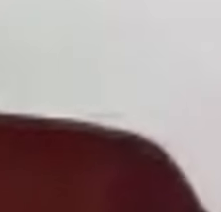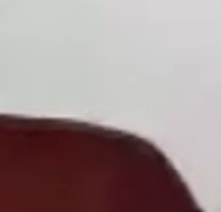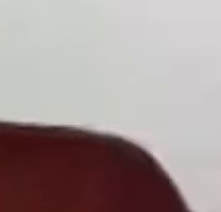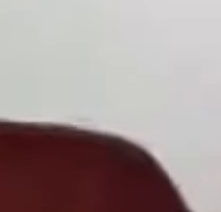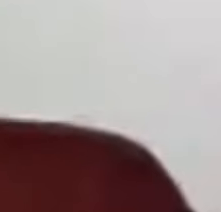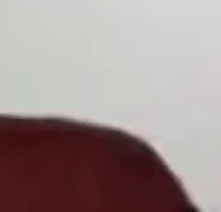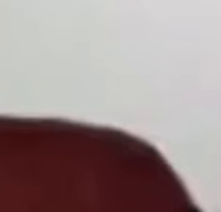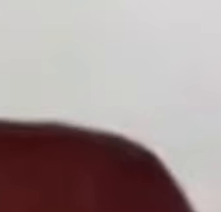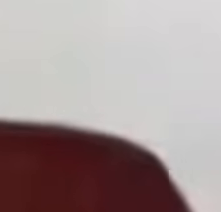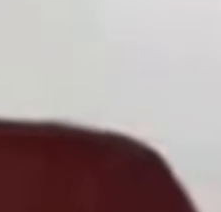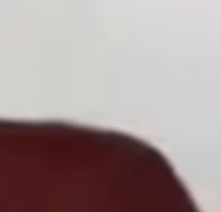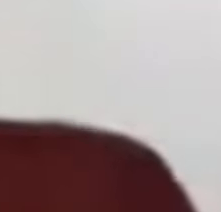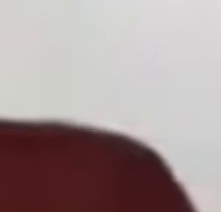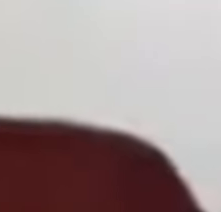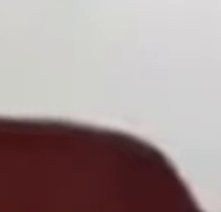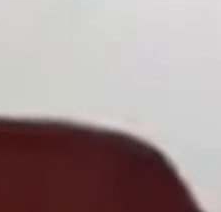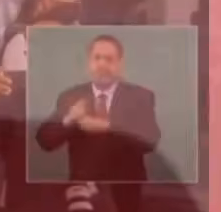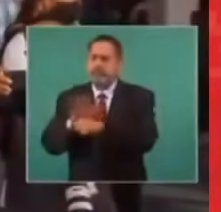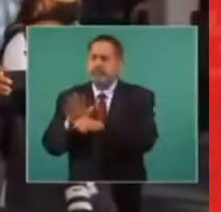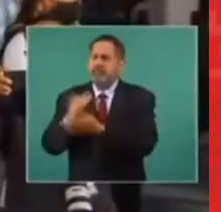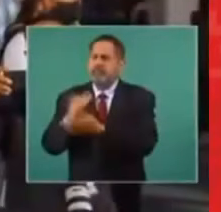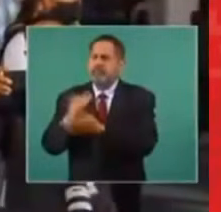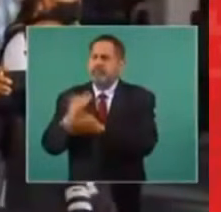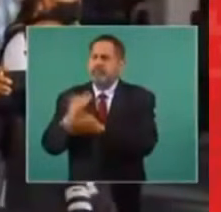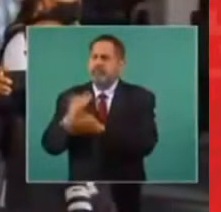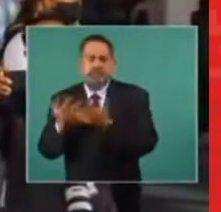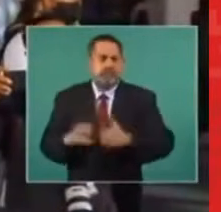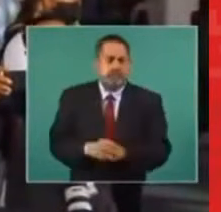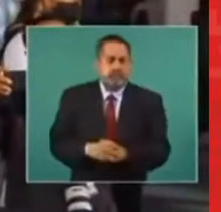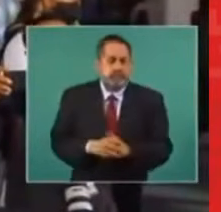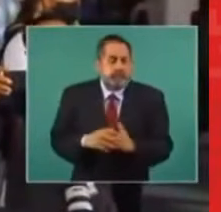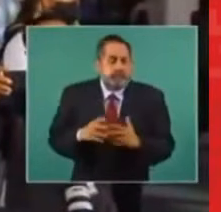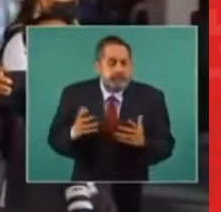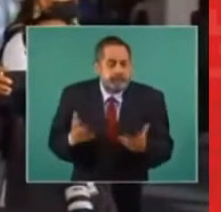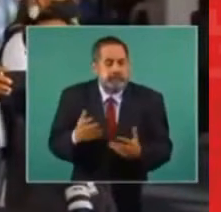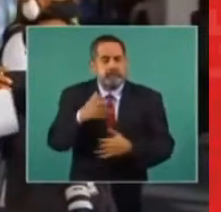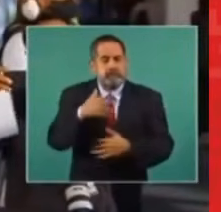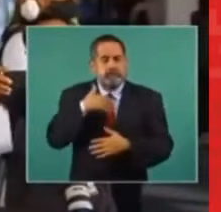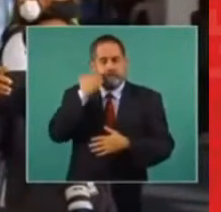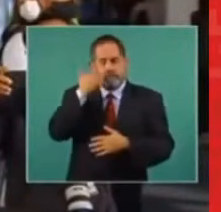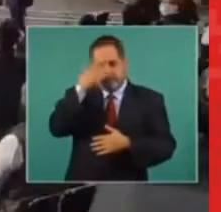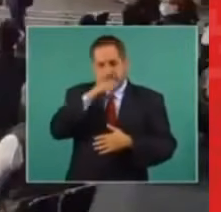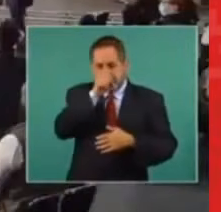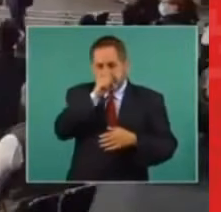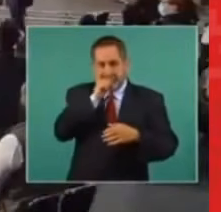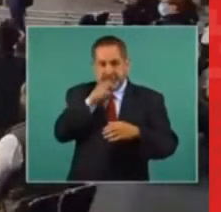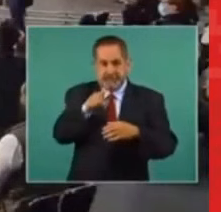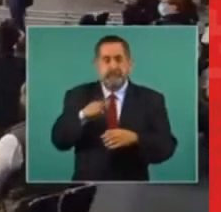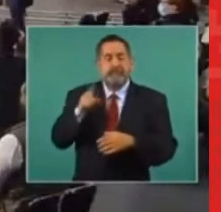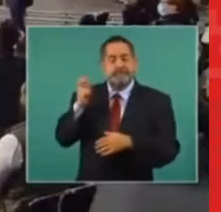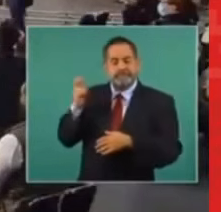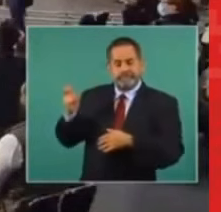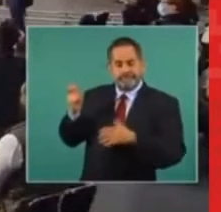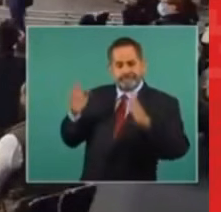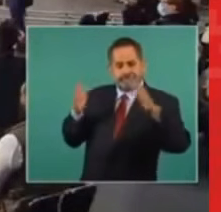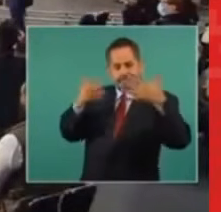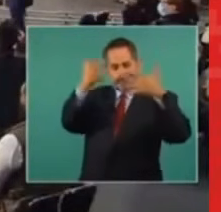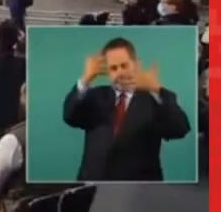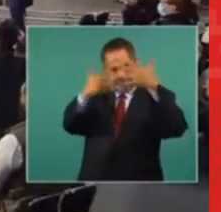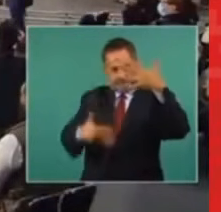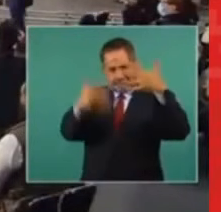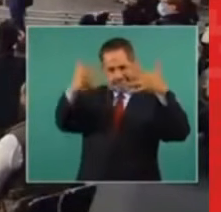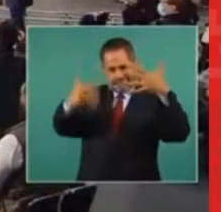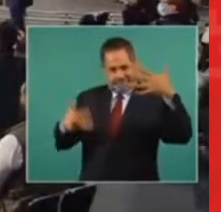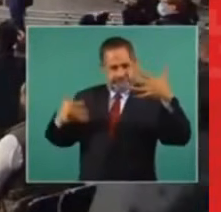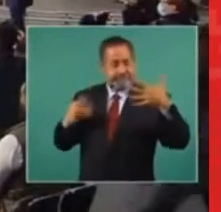altanero, majadero, pedante, incisivo, estridente, de una forma no ética ni diplomática, arrebatando la palabra, interrumpiendo a